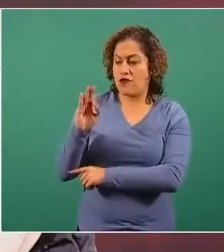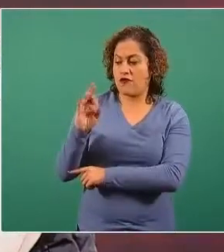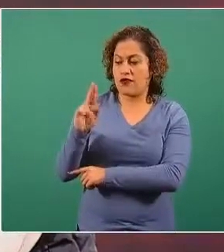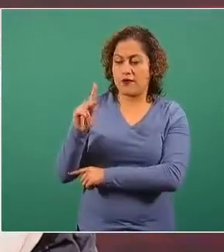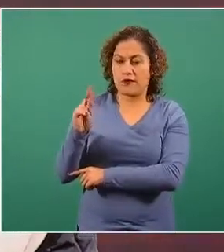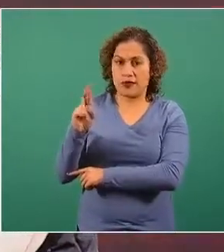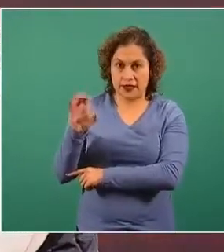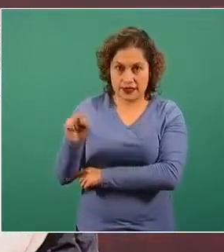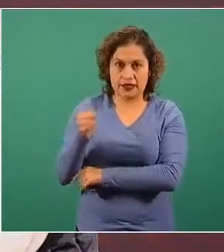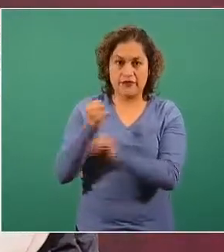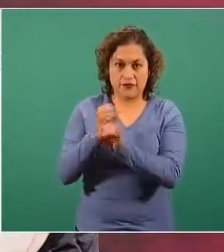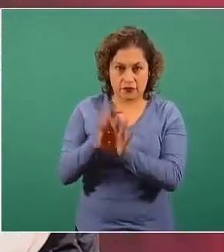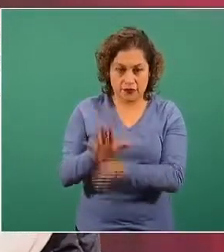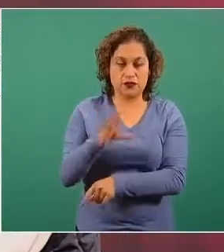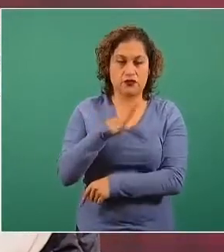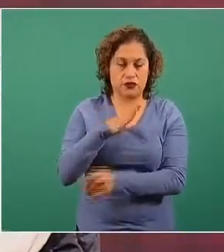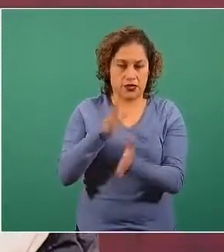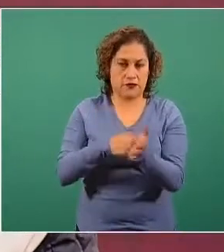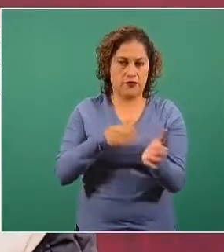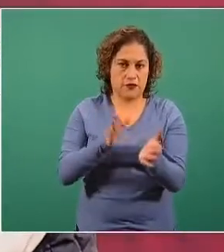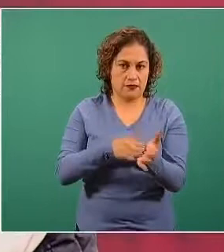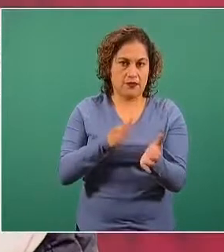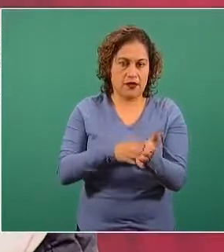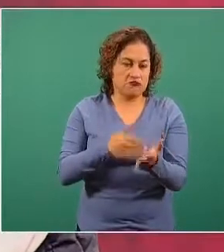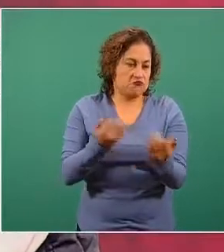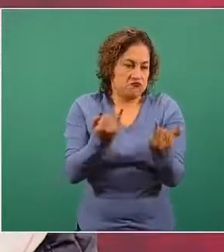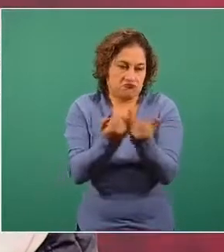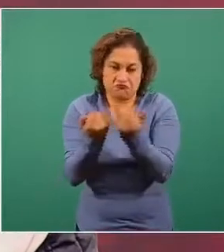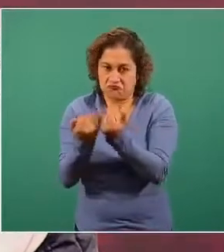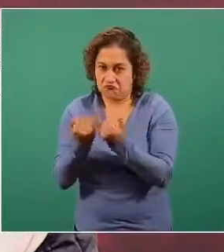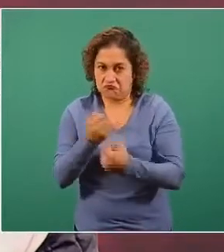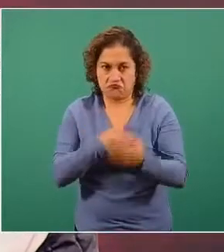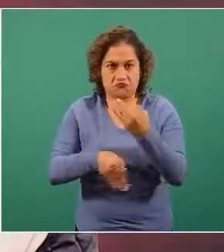y esto es cuando el